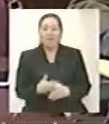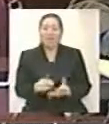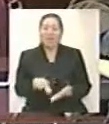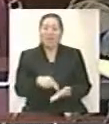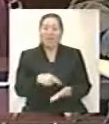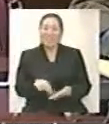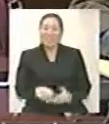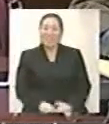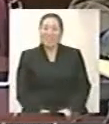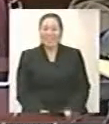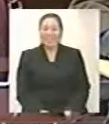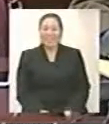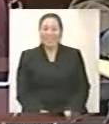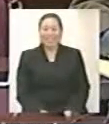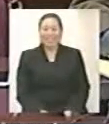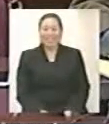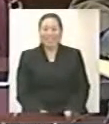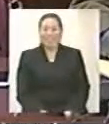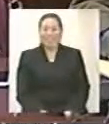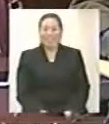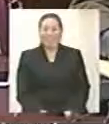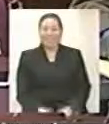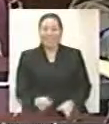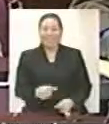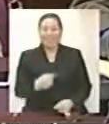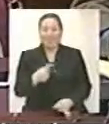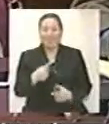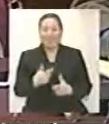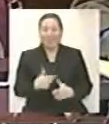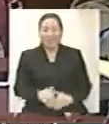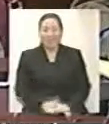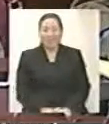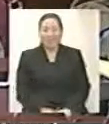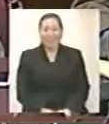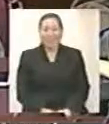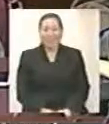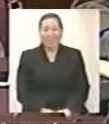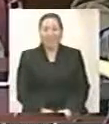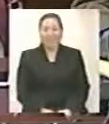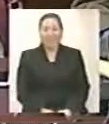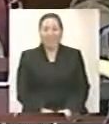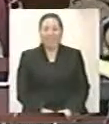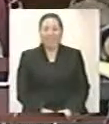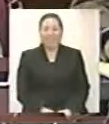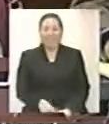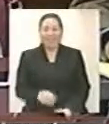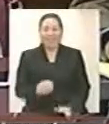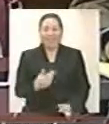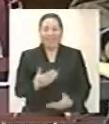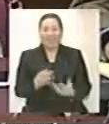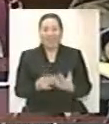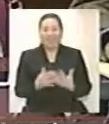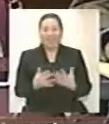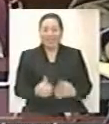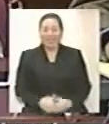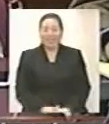fiestas. Lo he visto bailar, ¿Cuándo llegará el día de mi suerte?, de Willy Colón, cuando mi hermano Marcelo Alcárcel se casó.